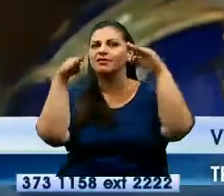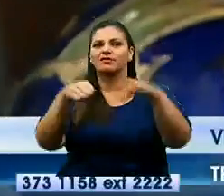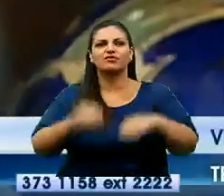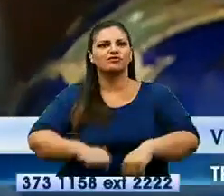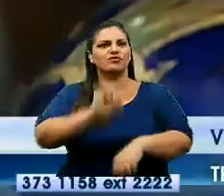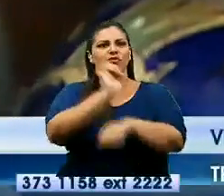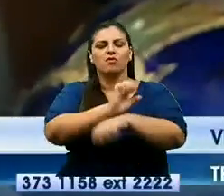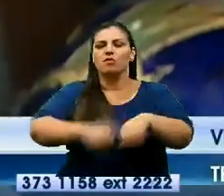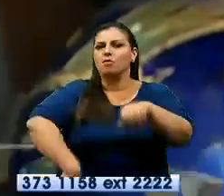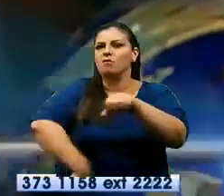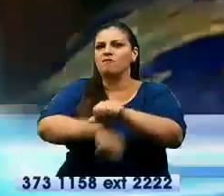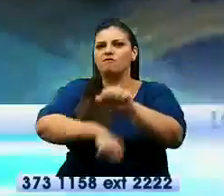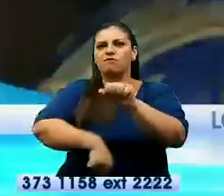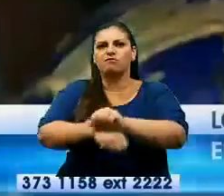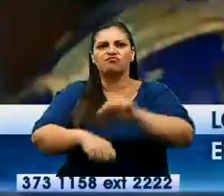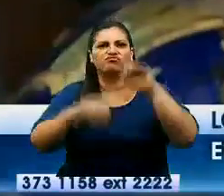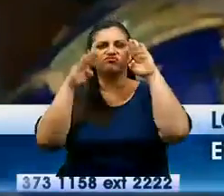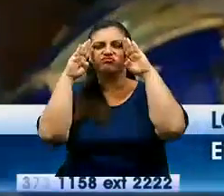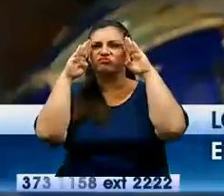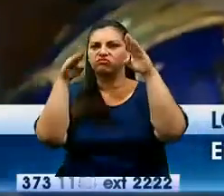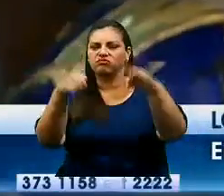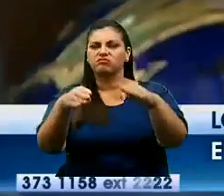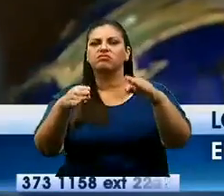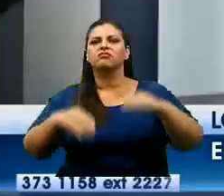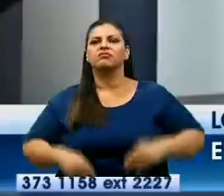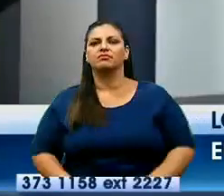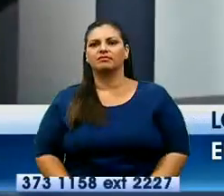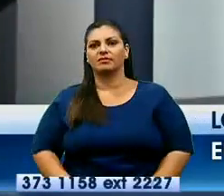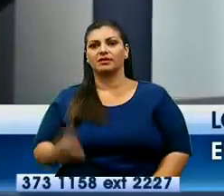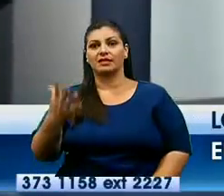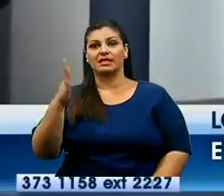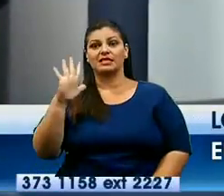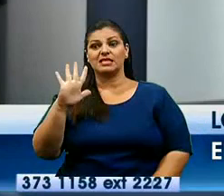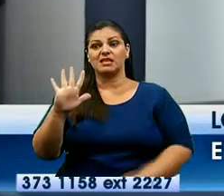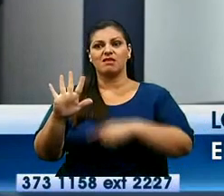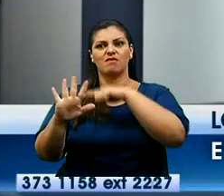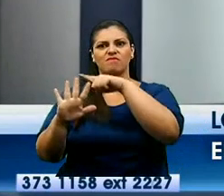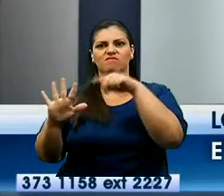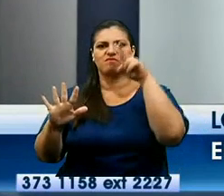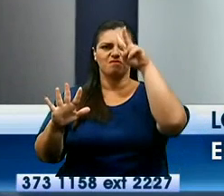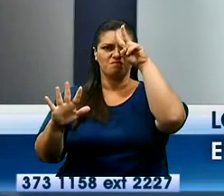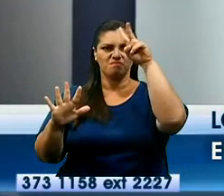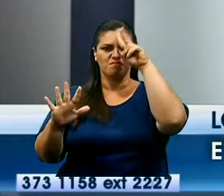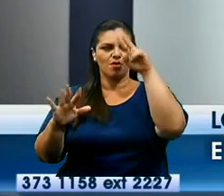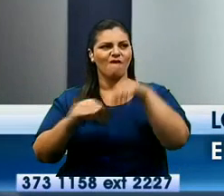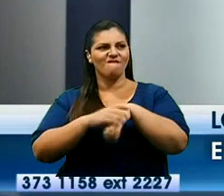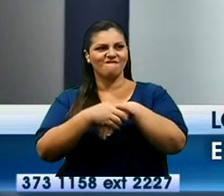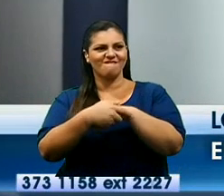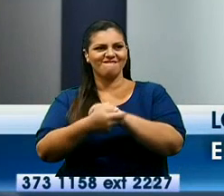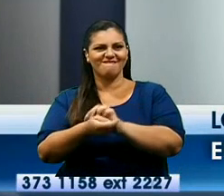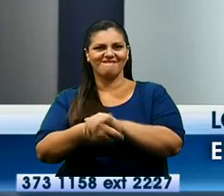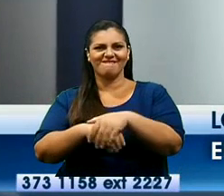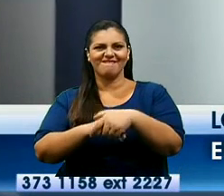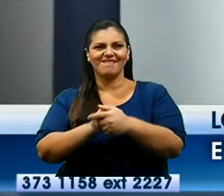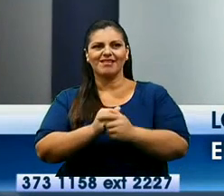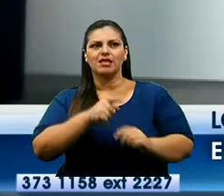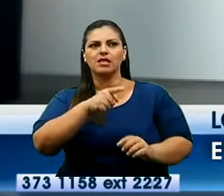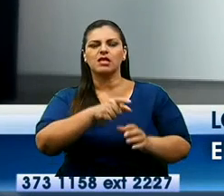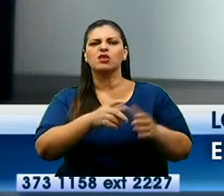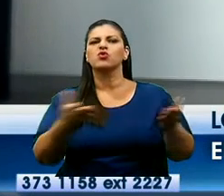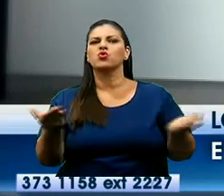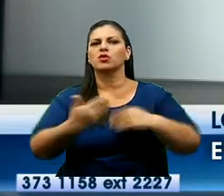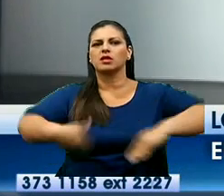del fútbol. Entonces la gente estaba distraída en todo momento. De acuerdo con la denuncia, cinco hombres armados llegaron a la agencia ubicada en